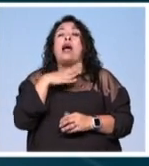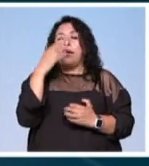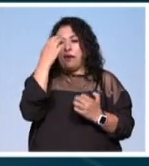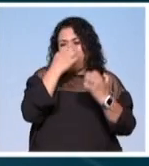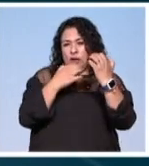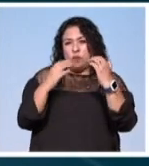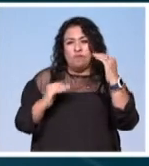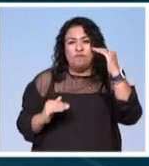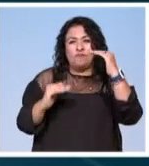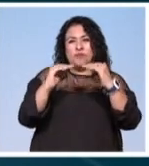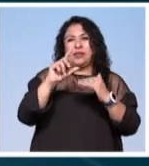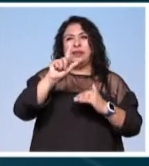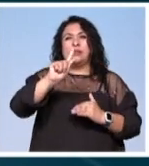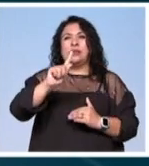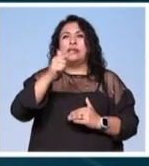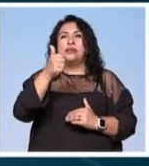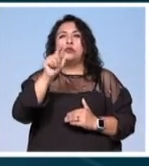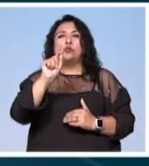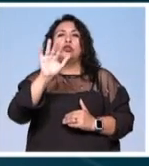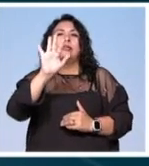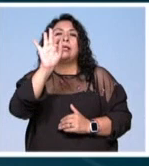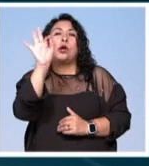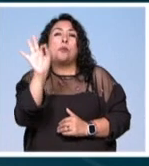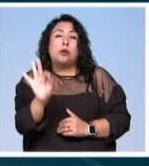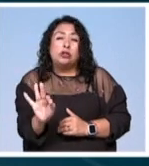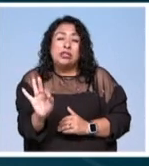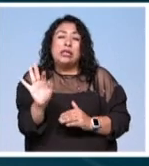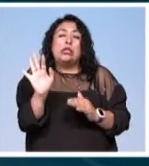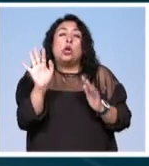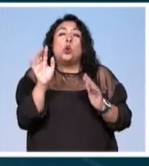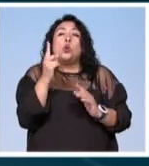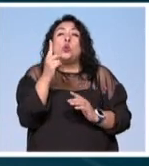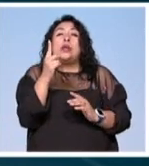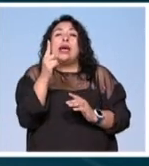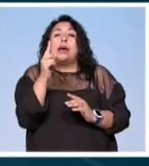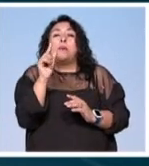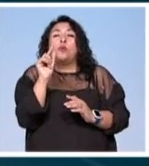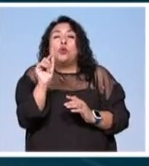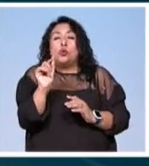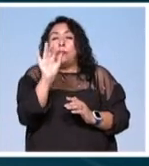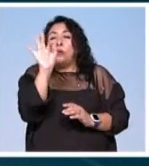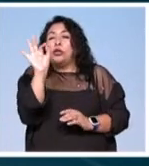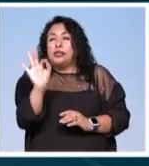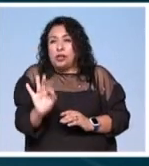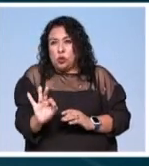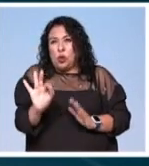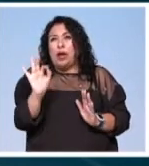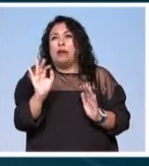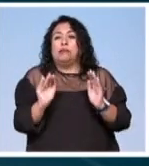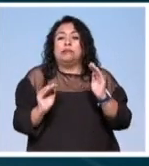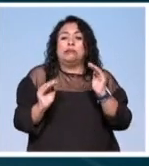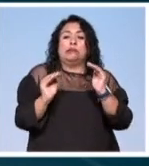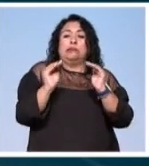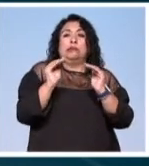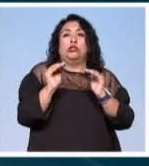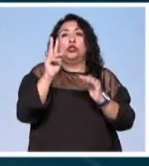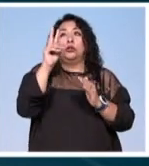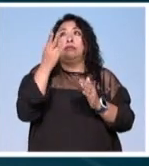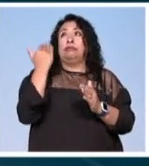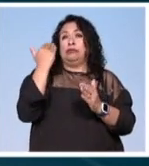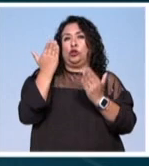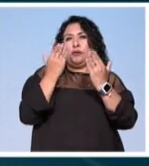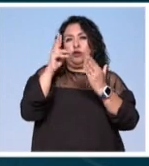del 76.5% apenas una décima de punto porcentual por encima de